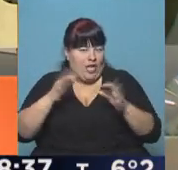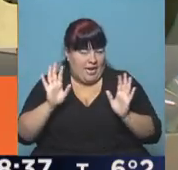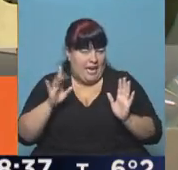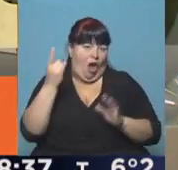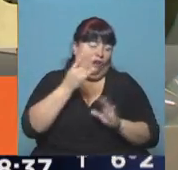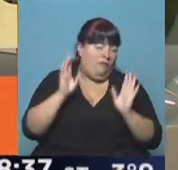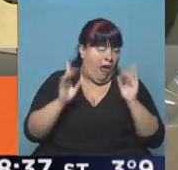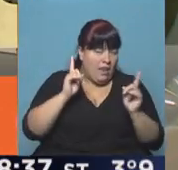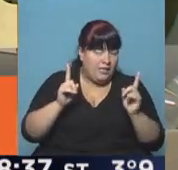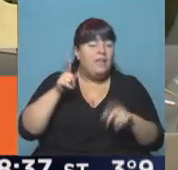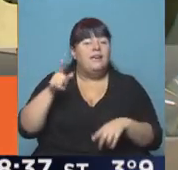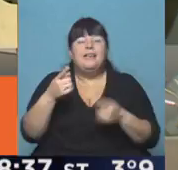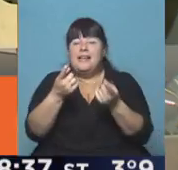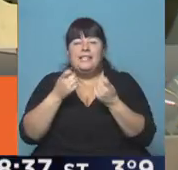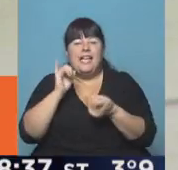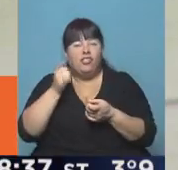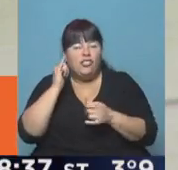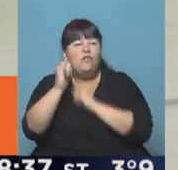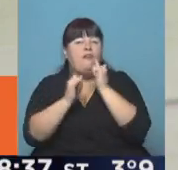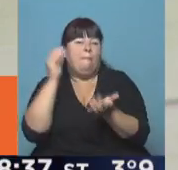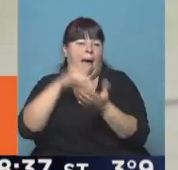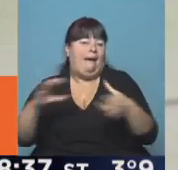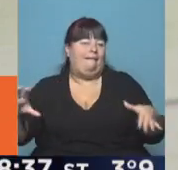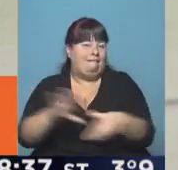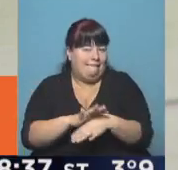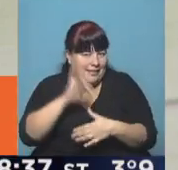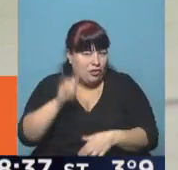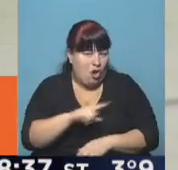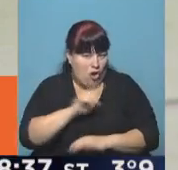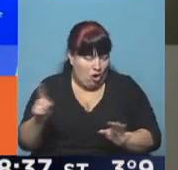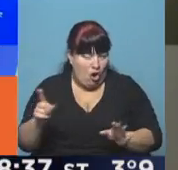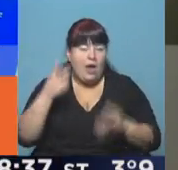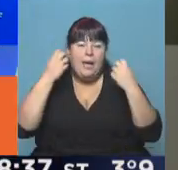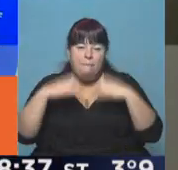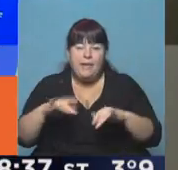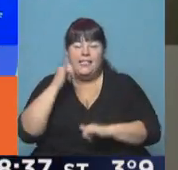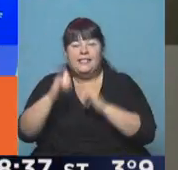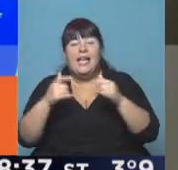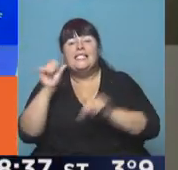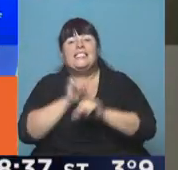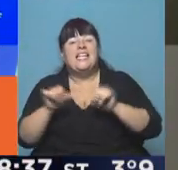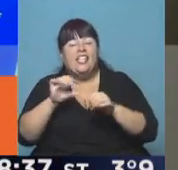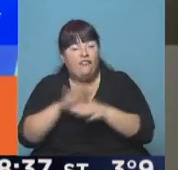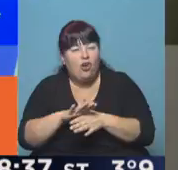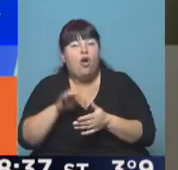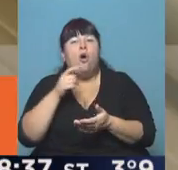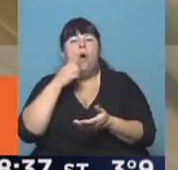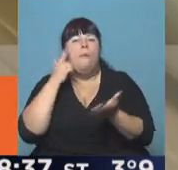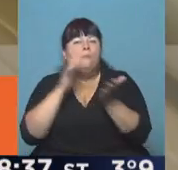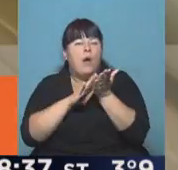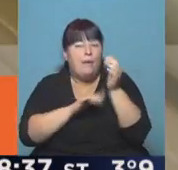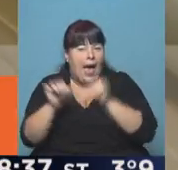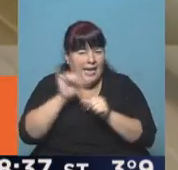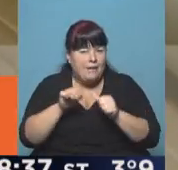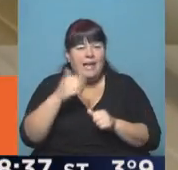falsas y necesitaba un dato más para corroborar eso es empezar a aportar rigor científico desde los ensayos químicos